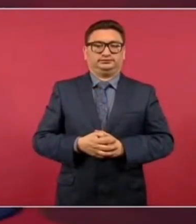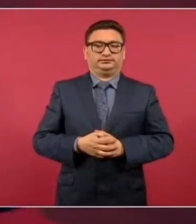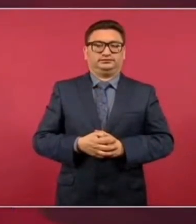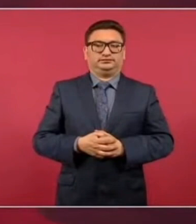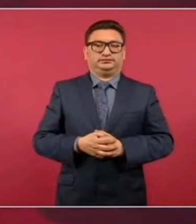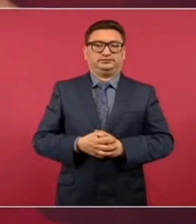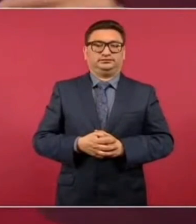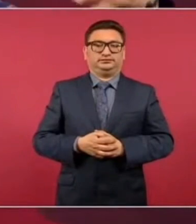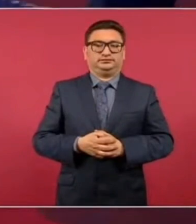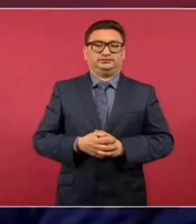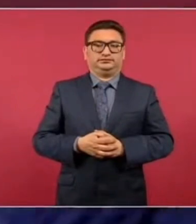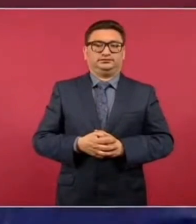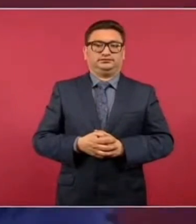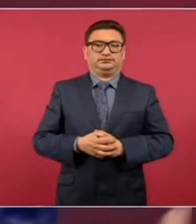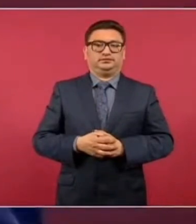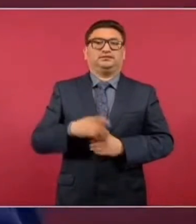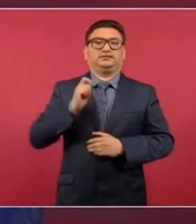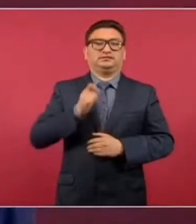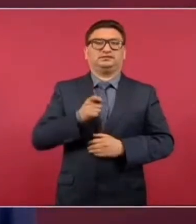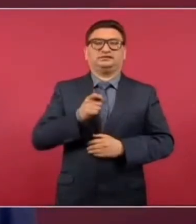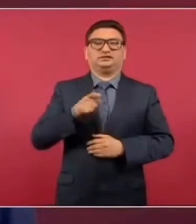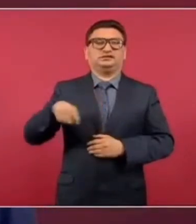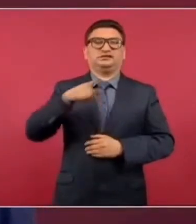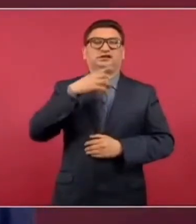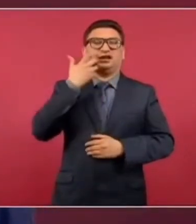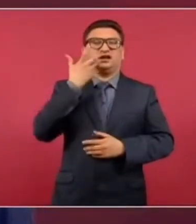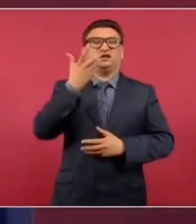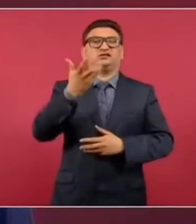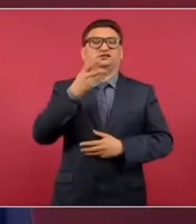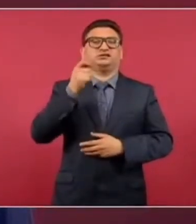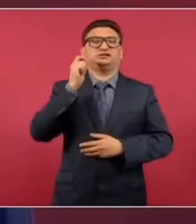Entonces, ¿qué es lo que buscan?